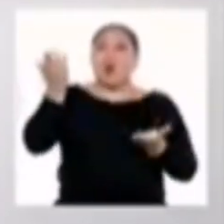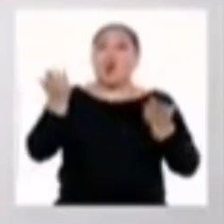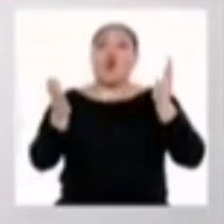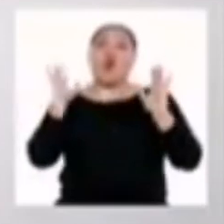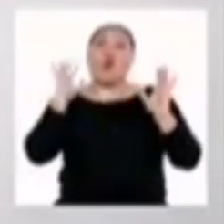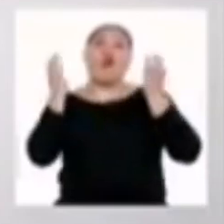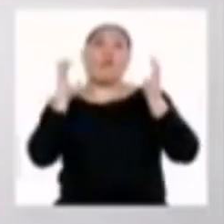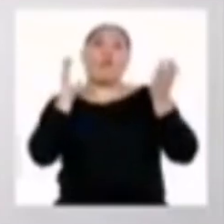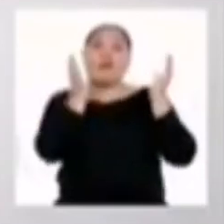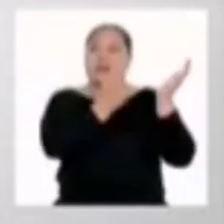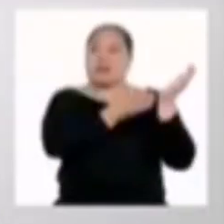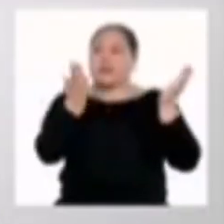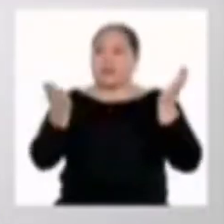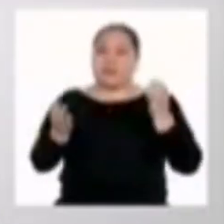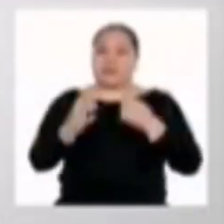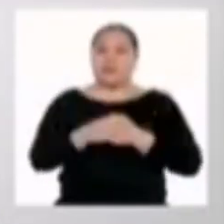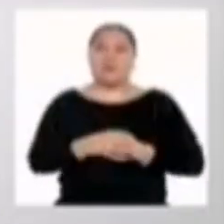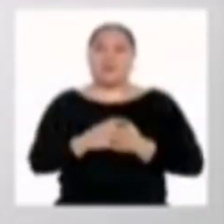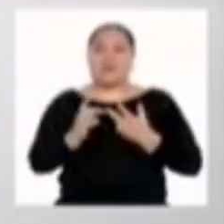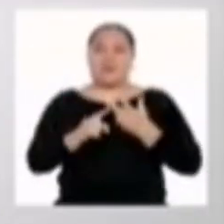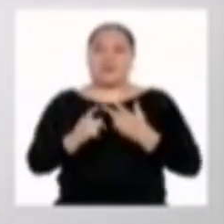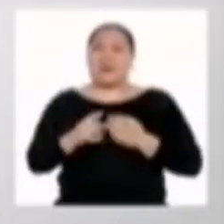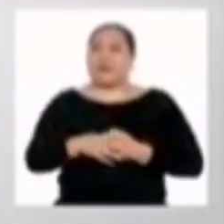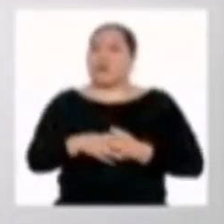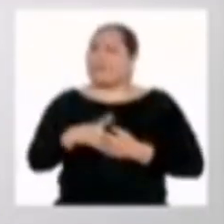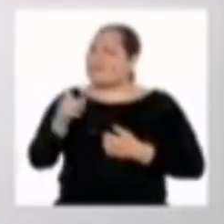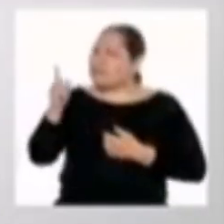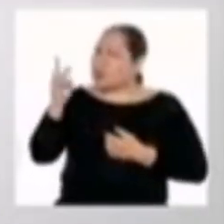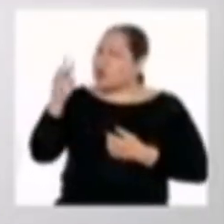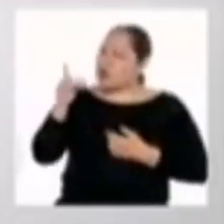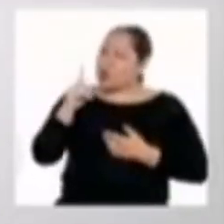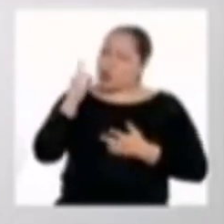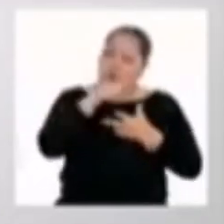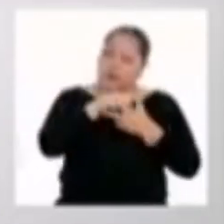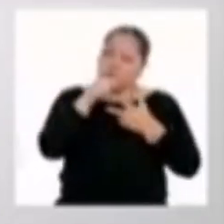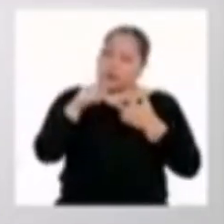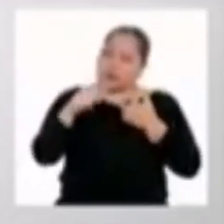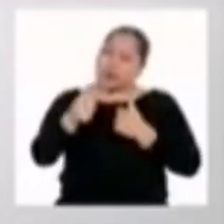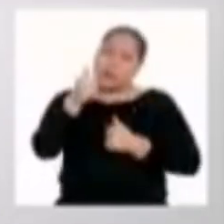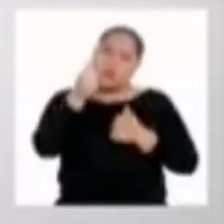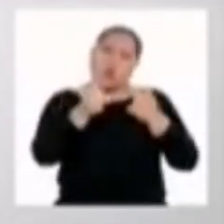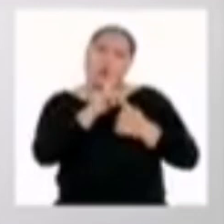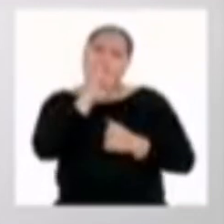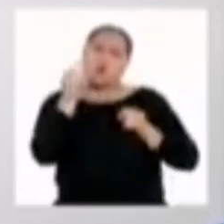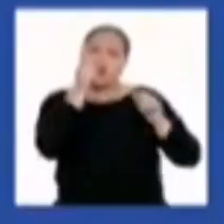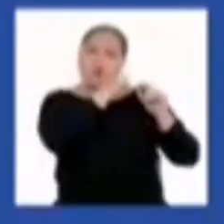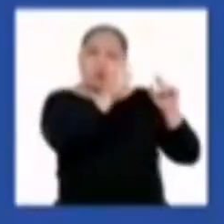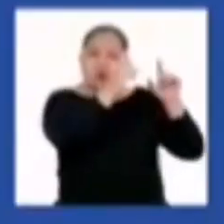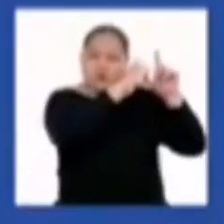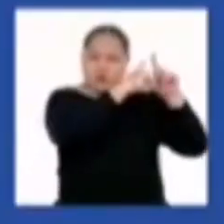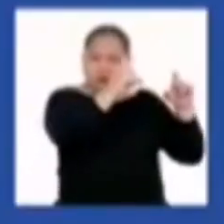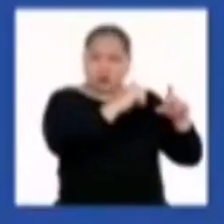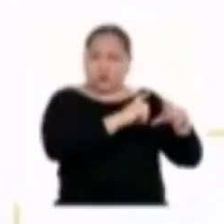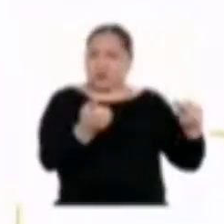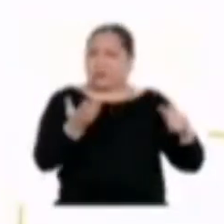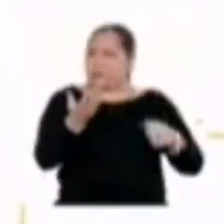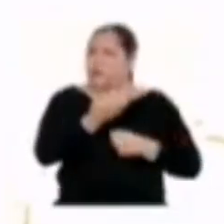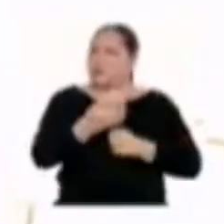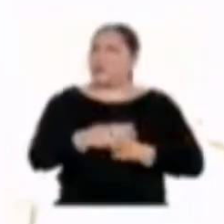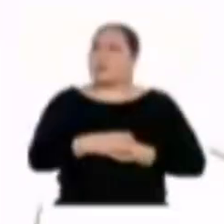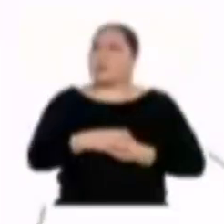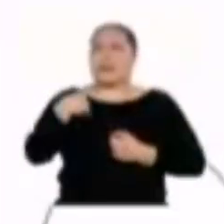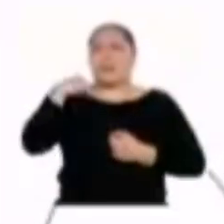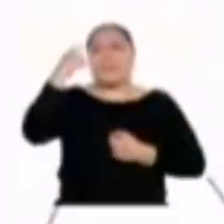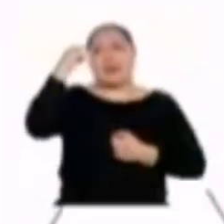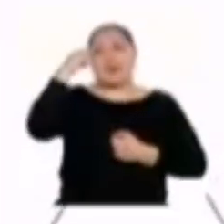3 tipos de argumentos que nos han explicado, ¿cuáles crees que se han usado en el fragmento que leímos? Creo